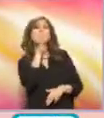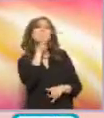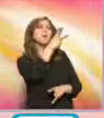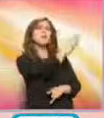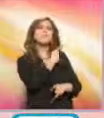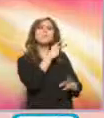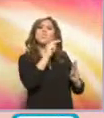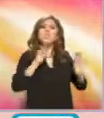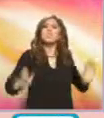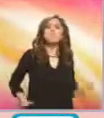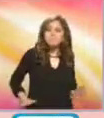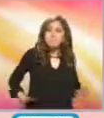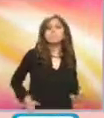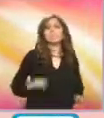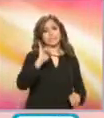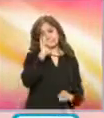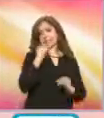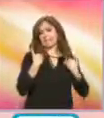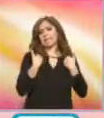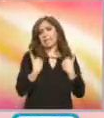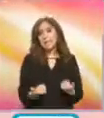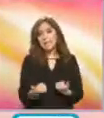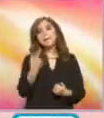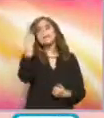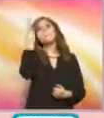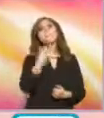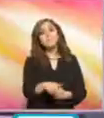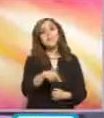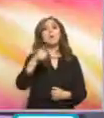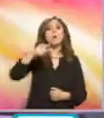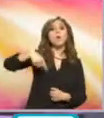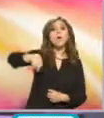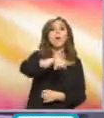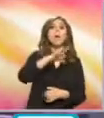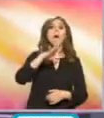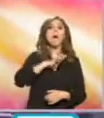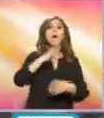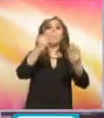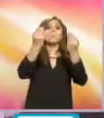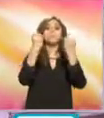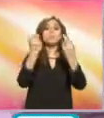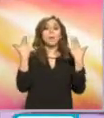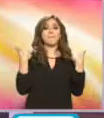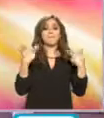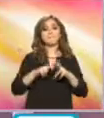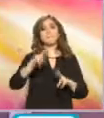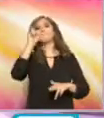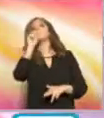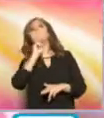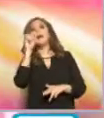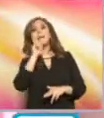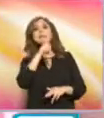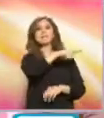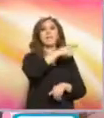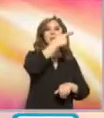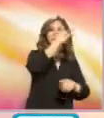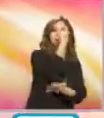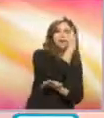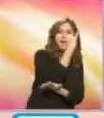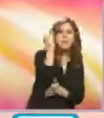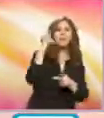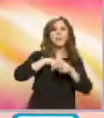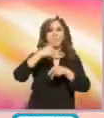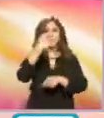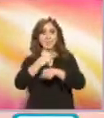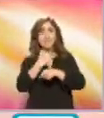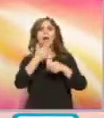en niveles básicos los números son más de mujeres que de hombres, pero va cambiando, niveles medio superior, ya más o menos